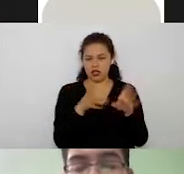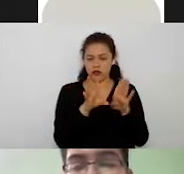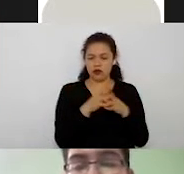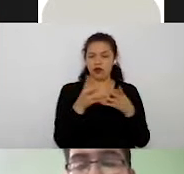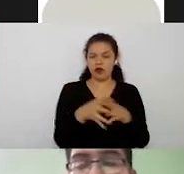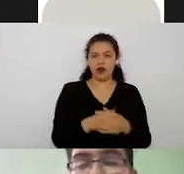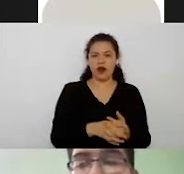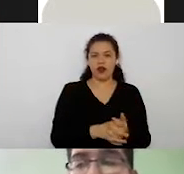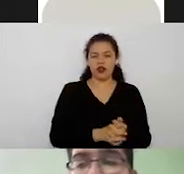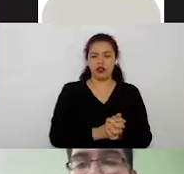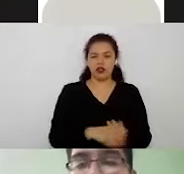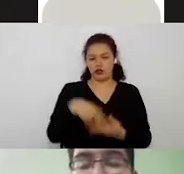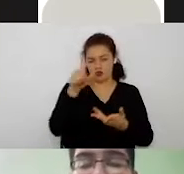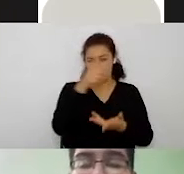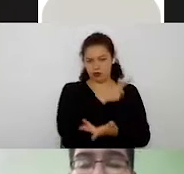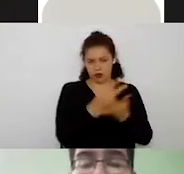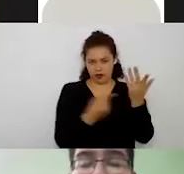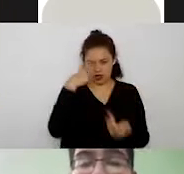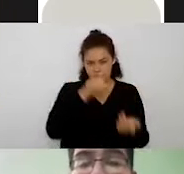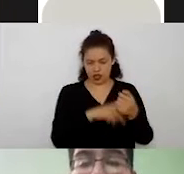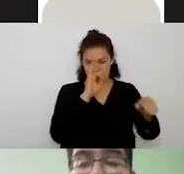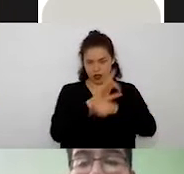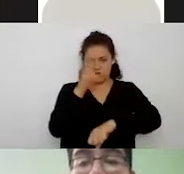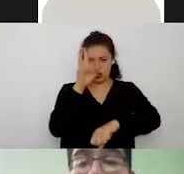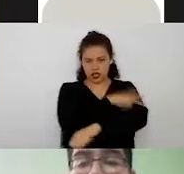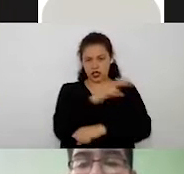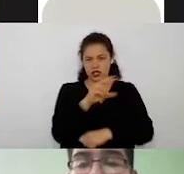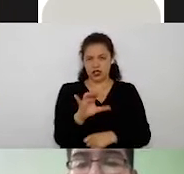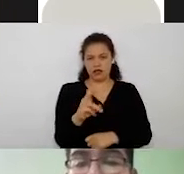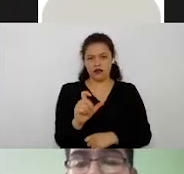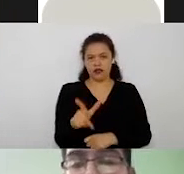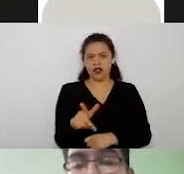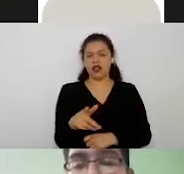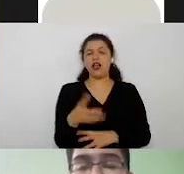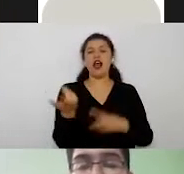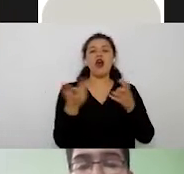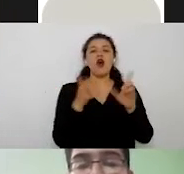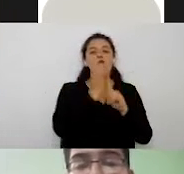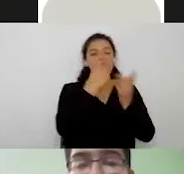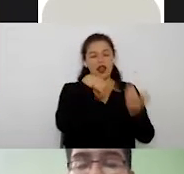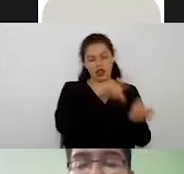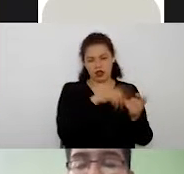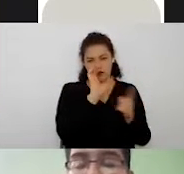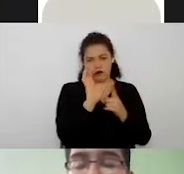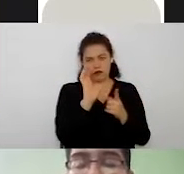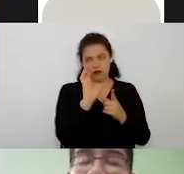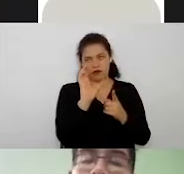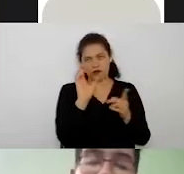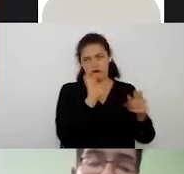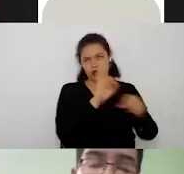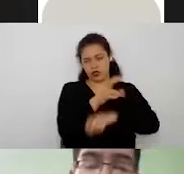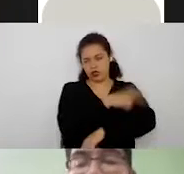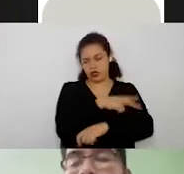Dentro de su programa interno de protección civil, se forma un comité interno de protección civil. Este comité está formado por la Brigada